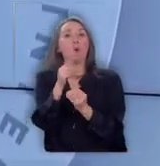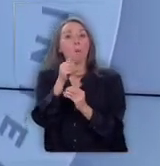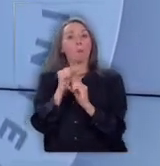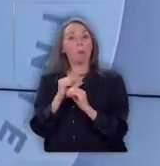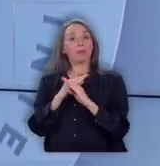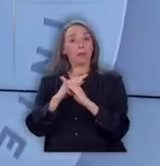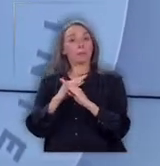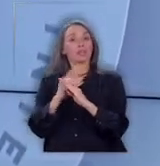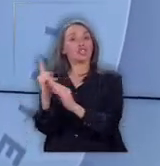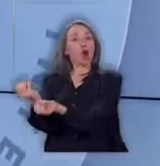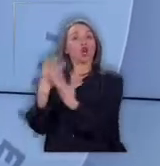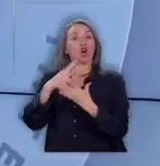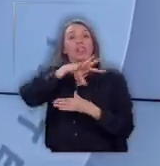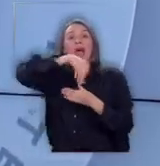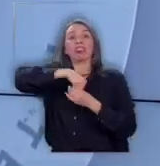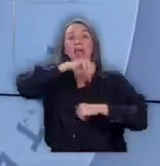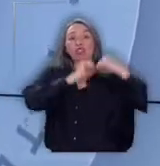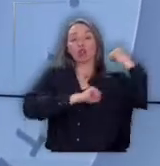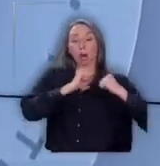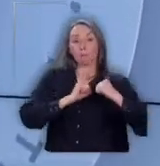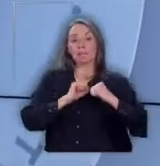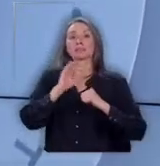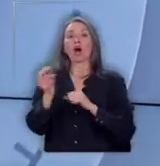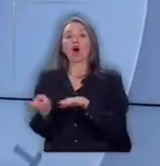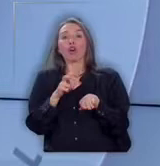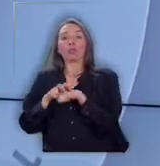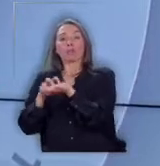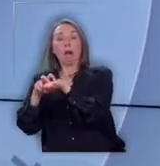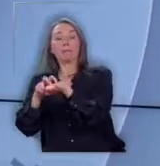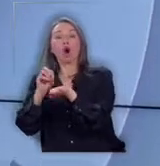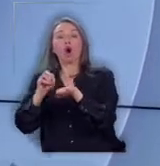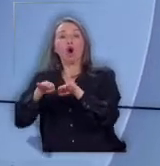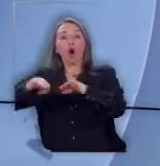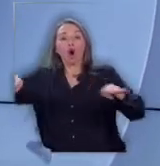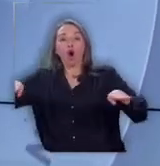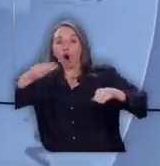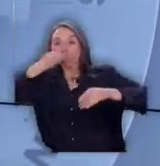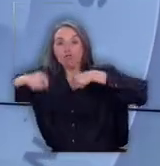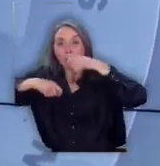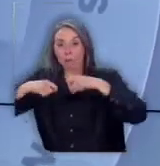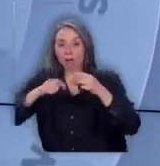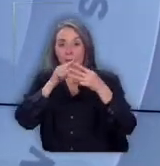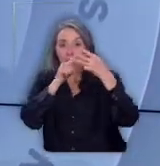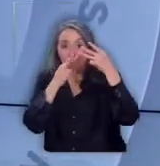contagios en empresas en transportes y en los comedores por favor Presta